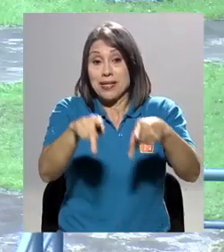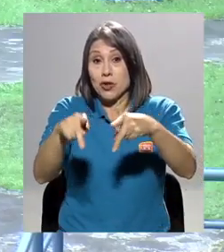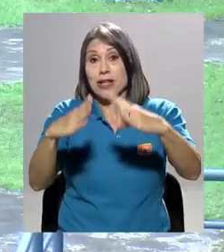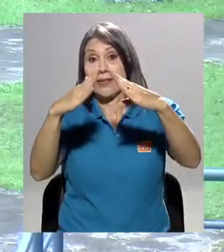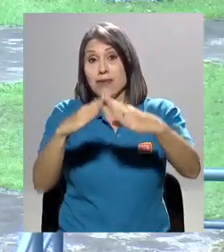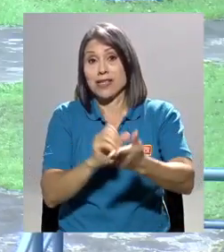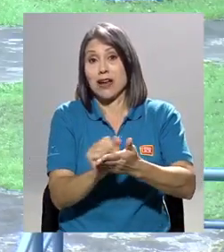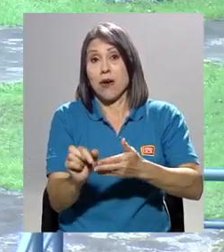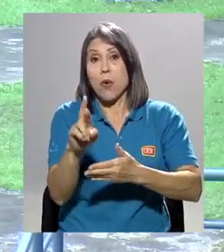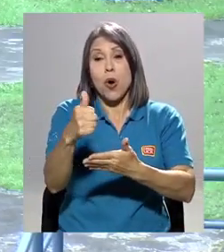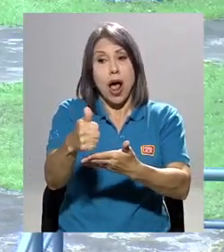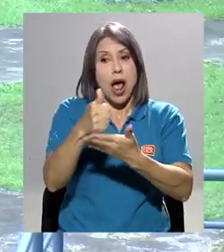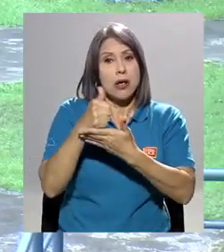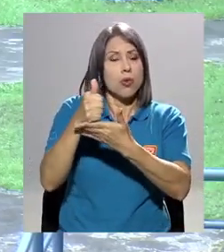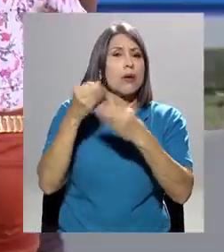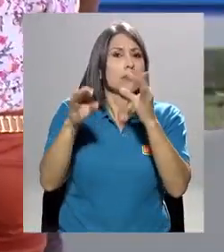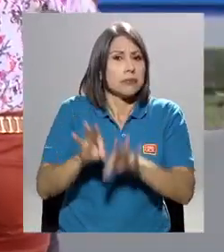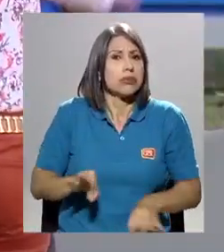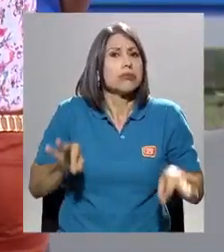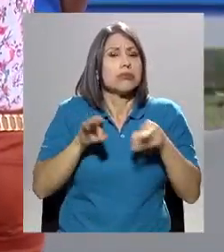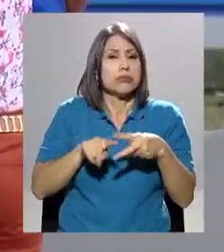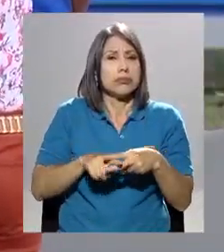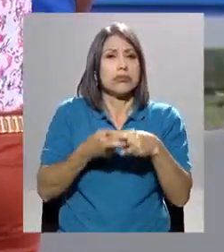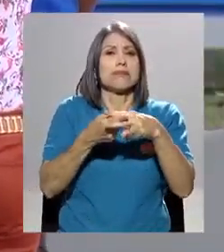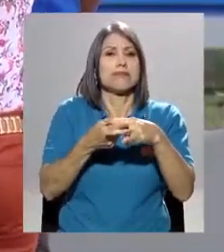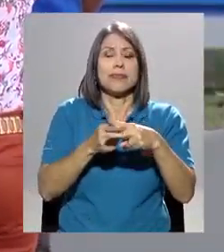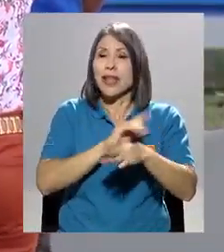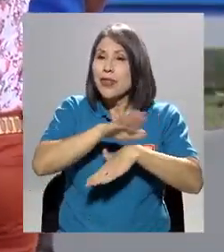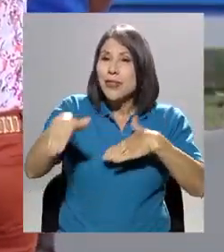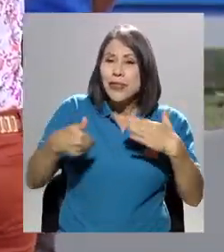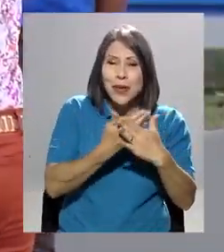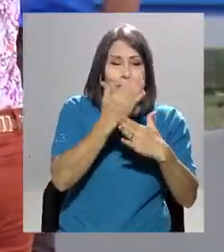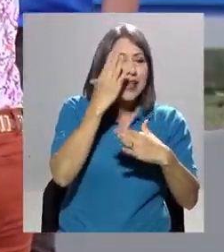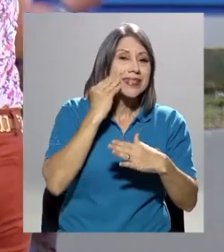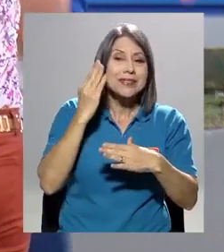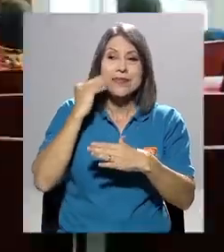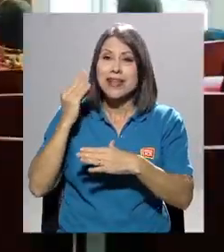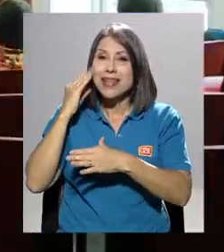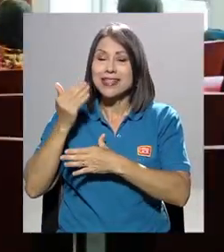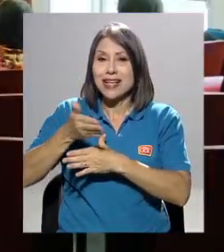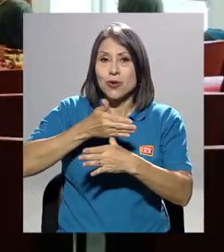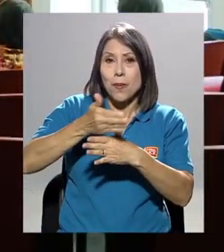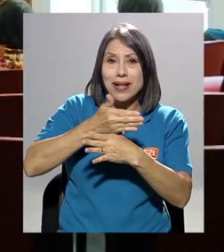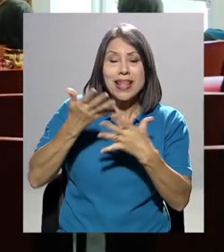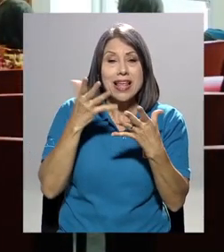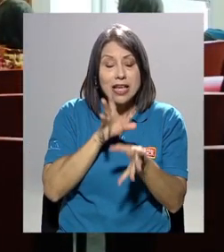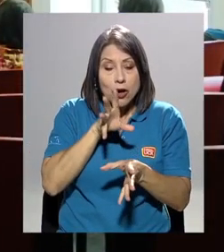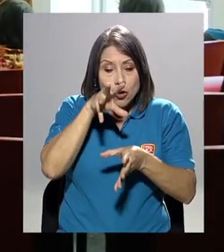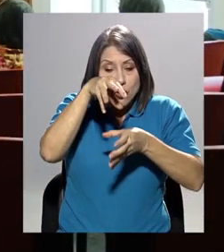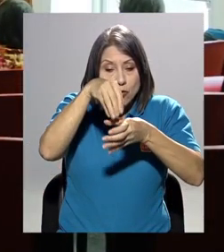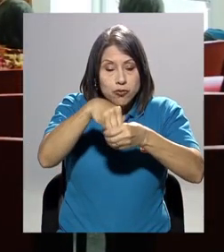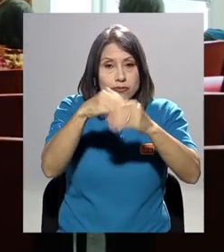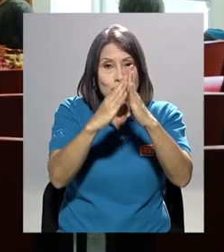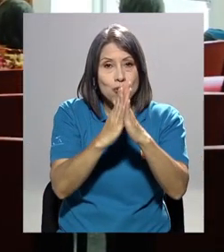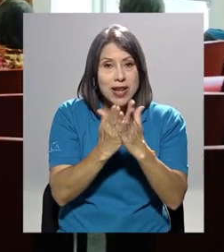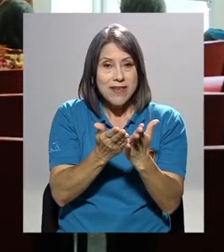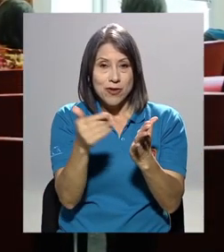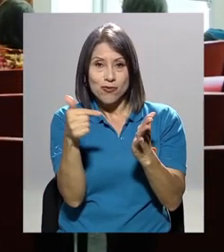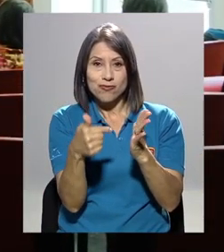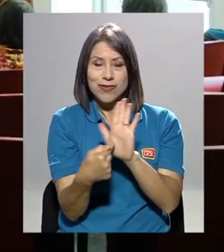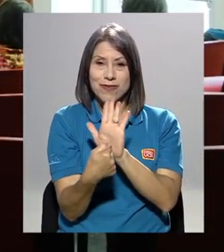fundamental para empezar. Todas las experiencias compartidas se encuentran compiladas en un libro, el cual